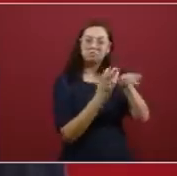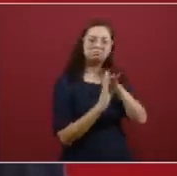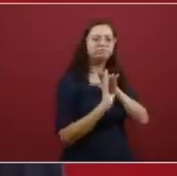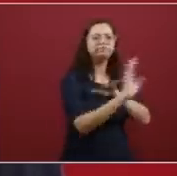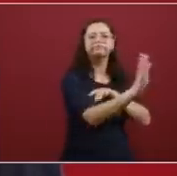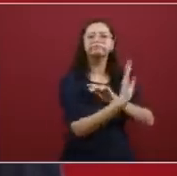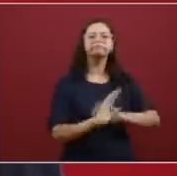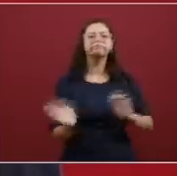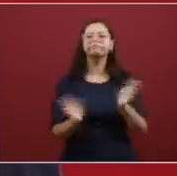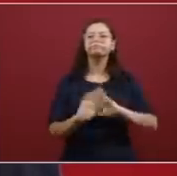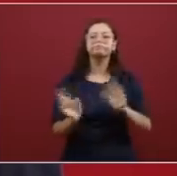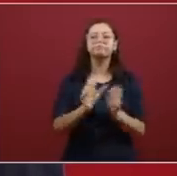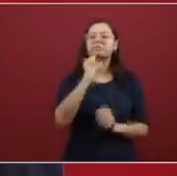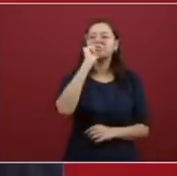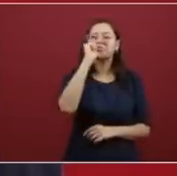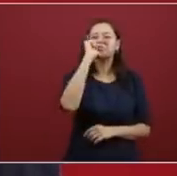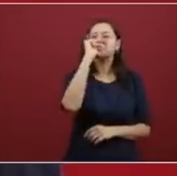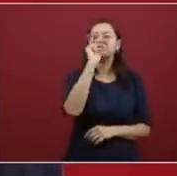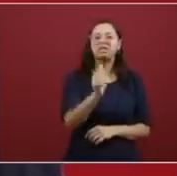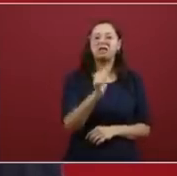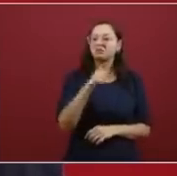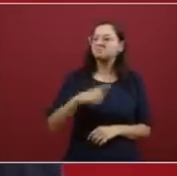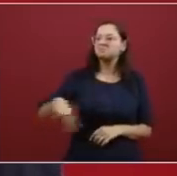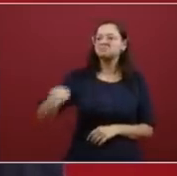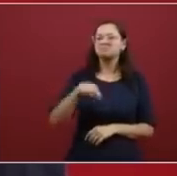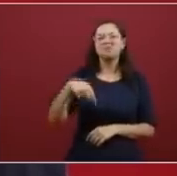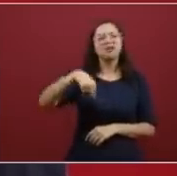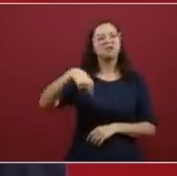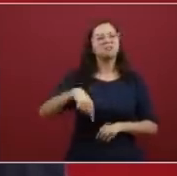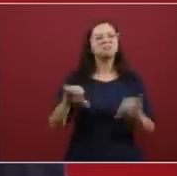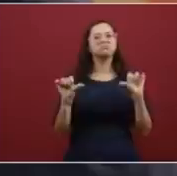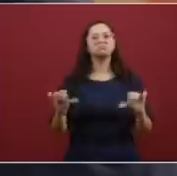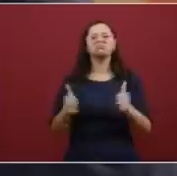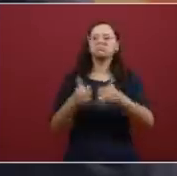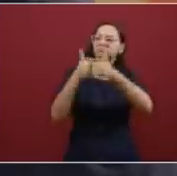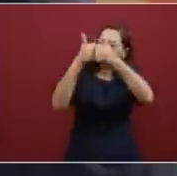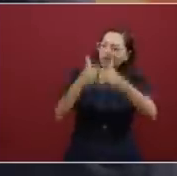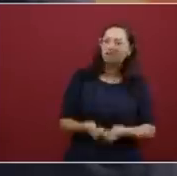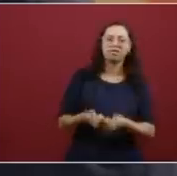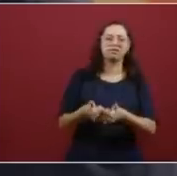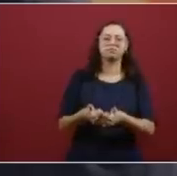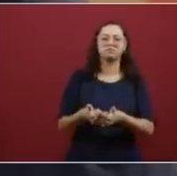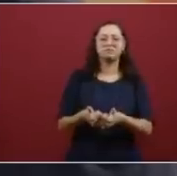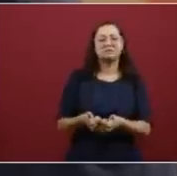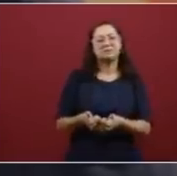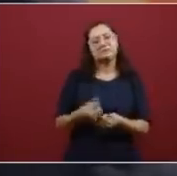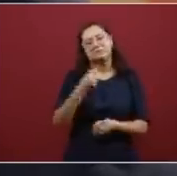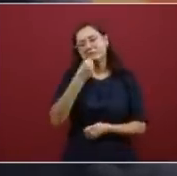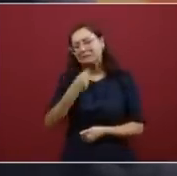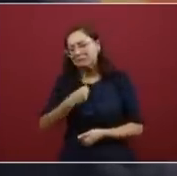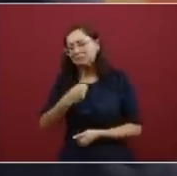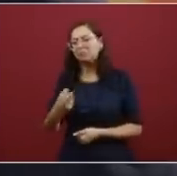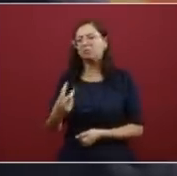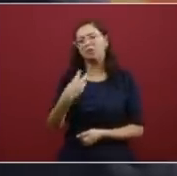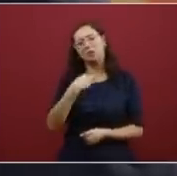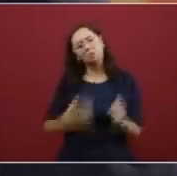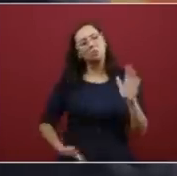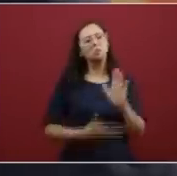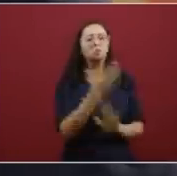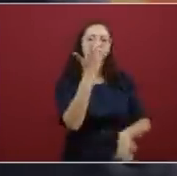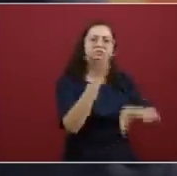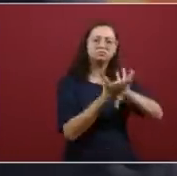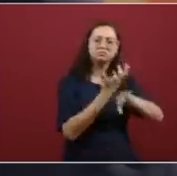No van a tener necesidad los mexicanos de ir a trabajar a Estados